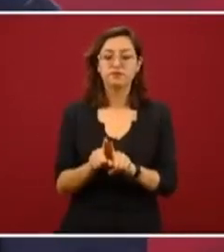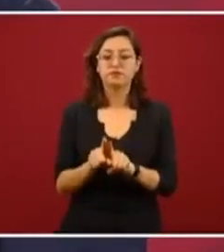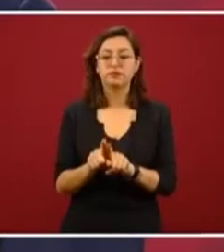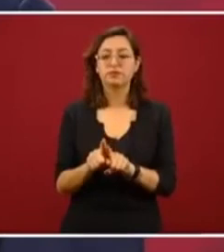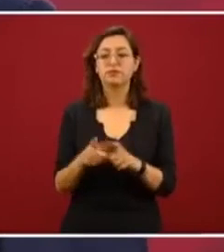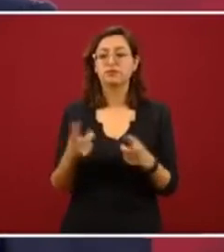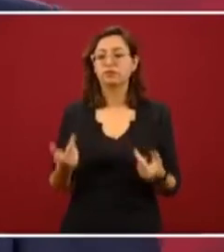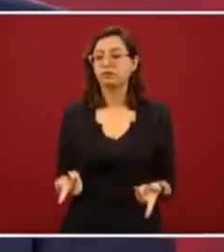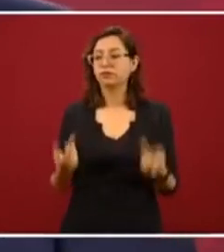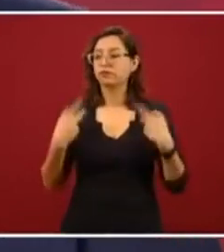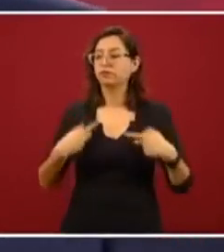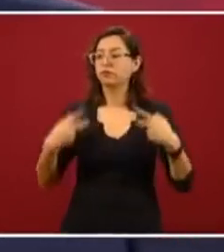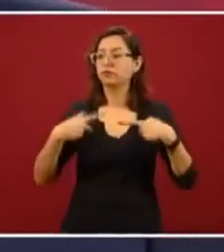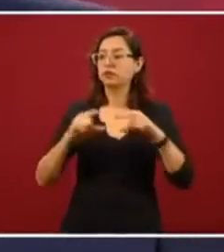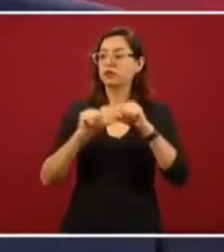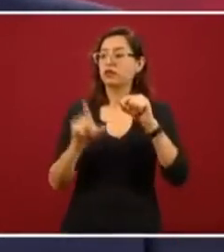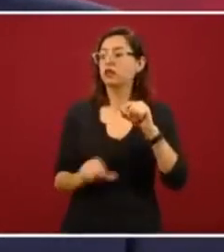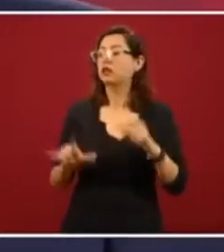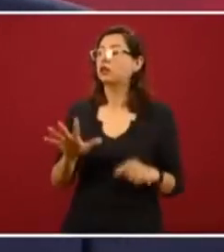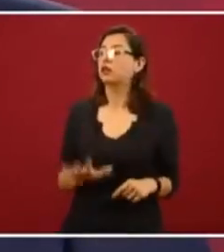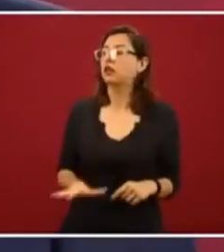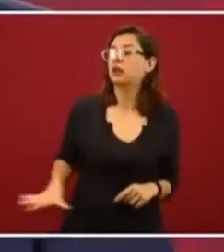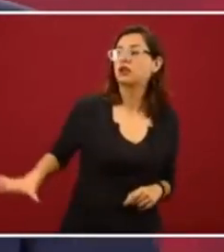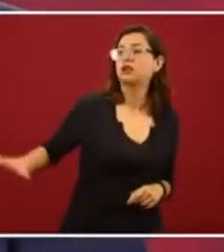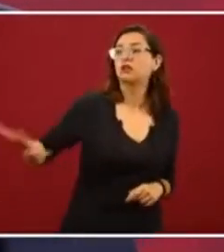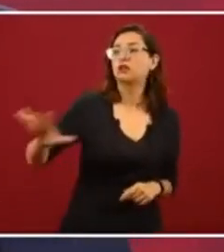decirle al pueblo de México que